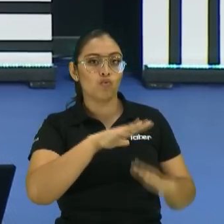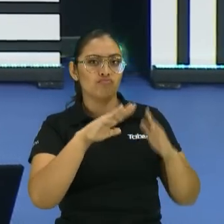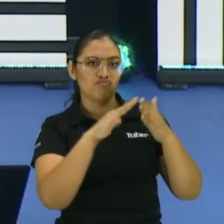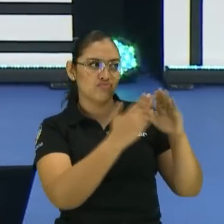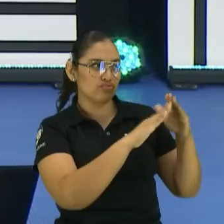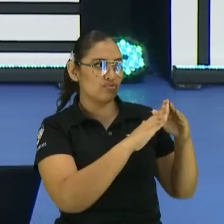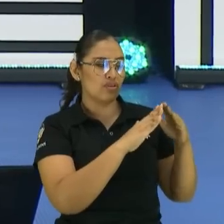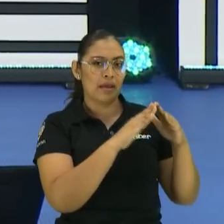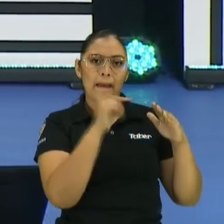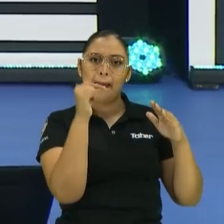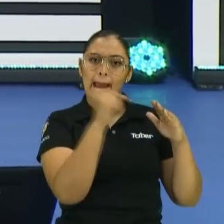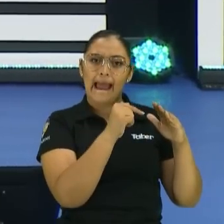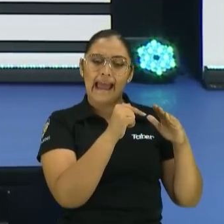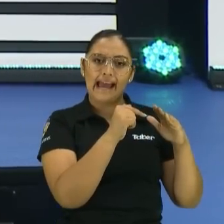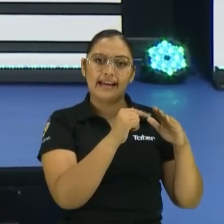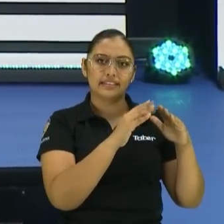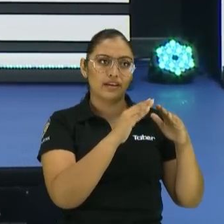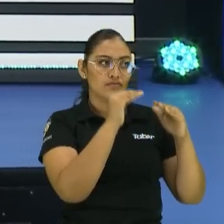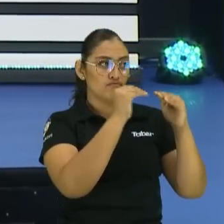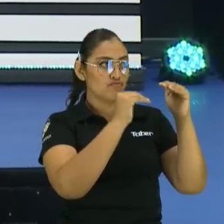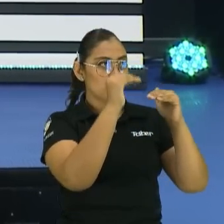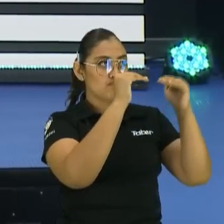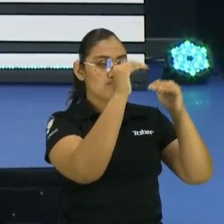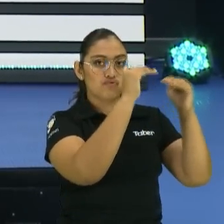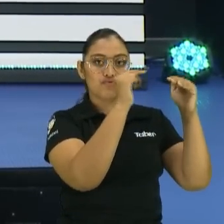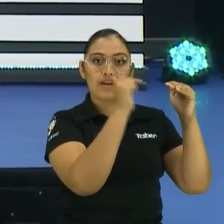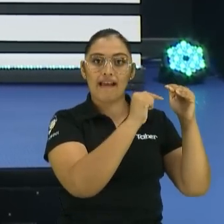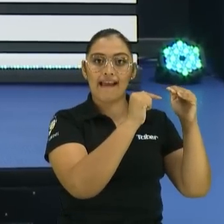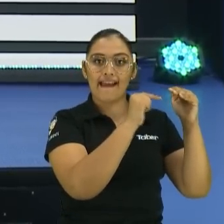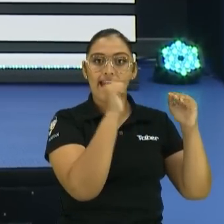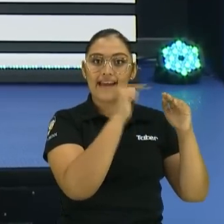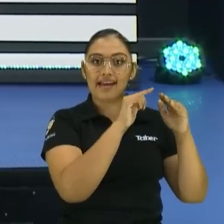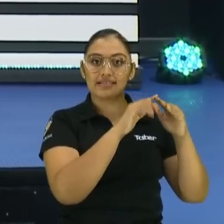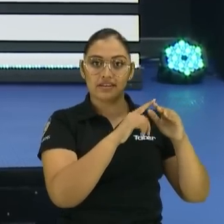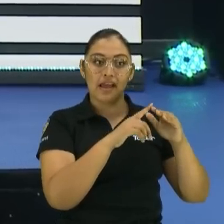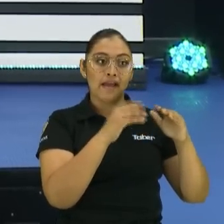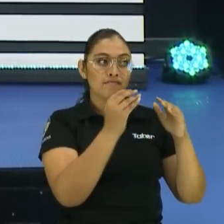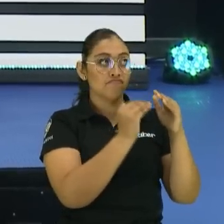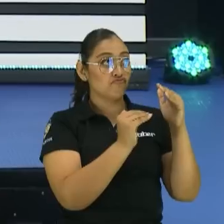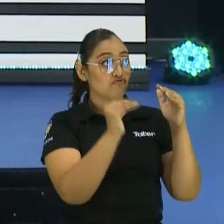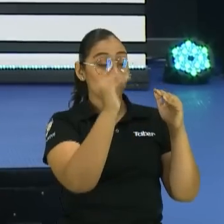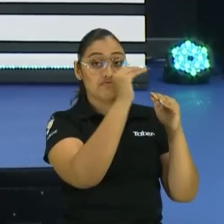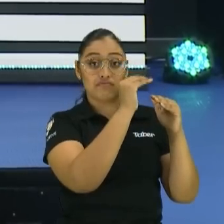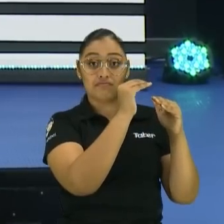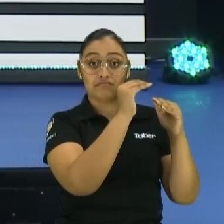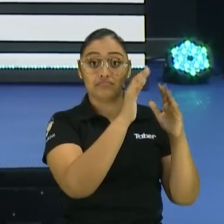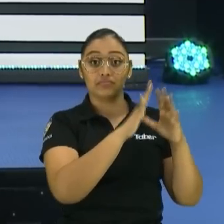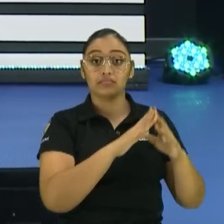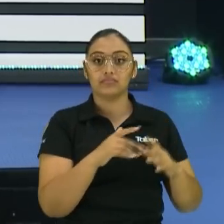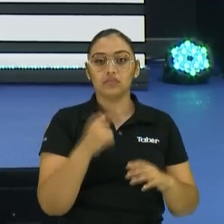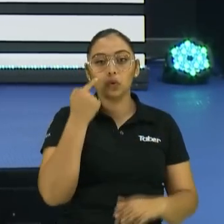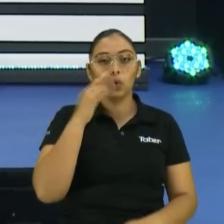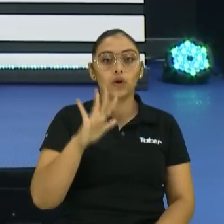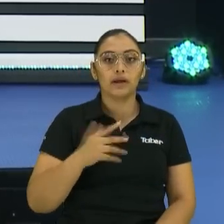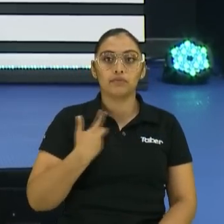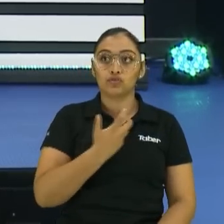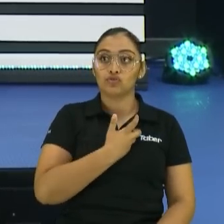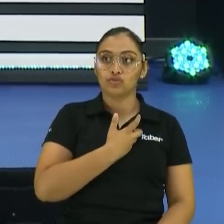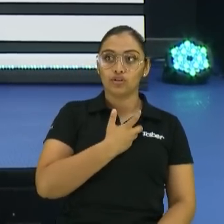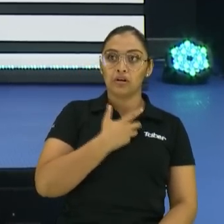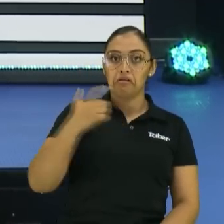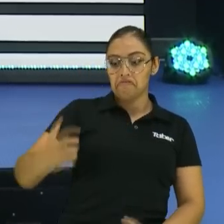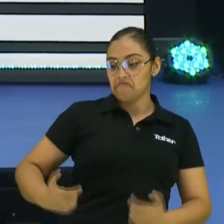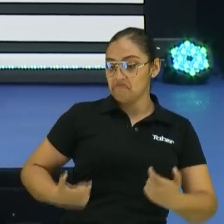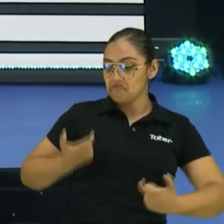próspera Ese es el primer anclaje del enemigo en tu vida cuando la prosperidad llega a tu vida tú te comienzas a enfriar